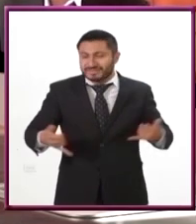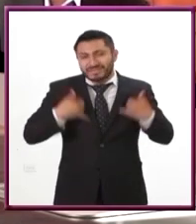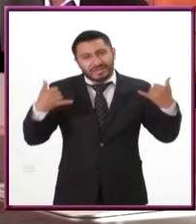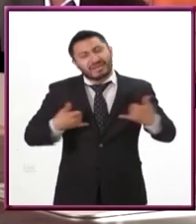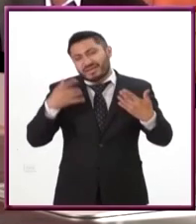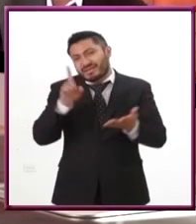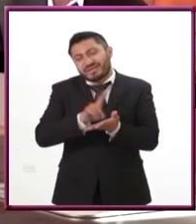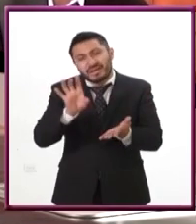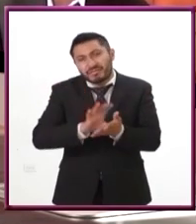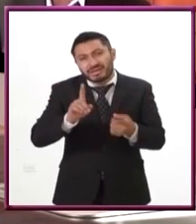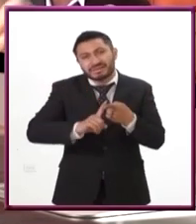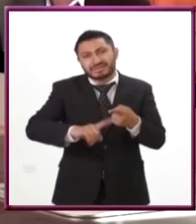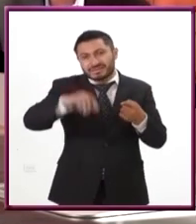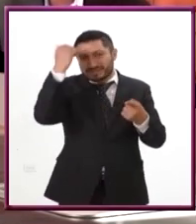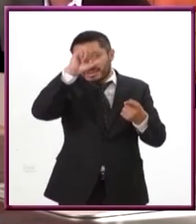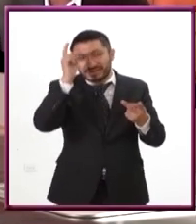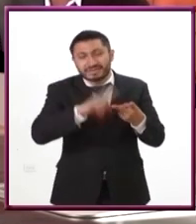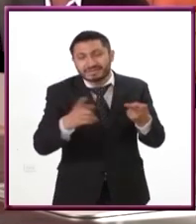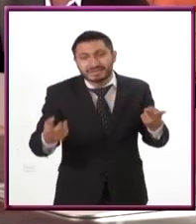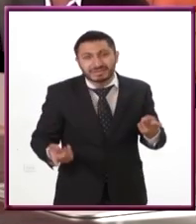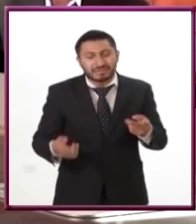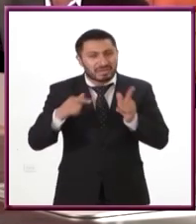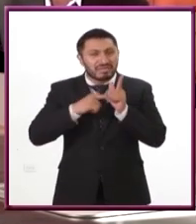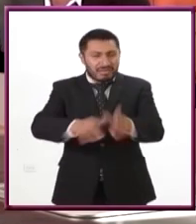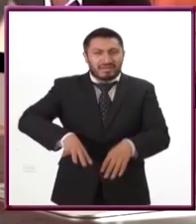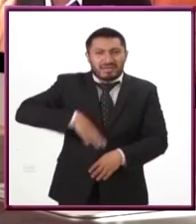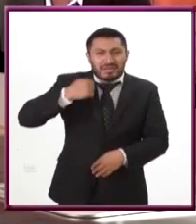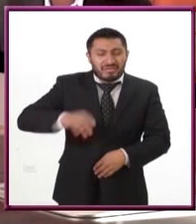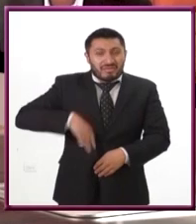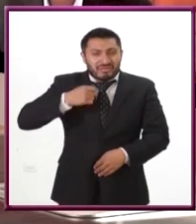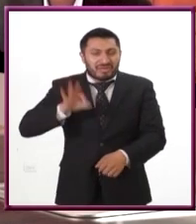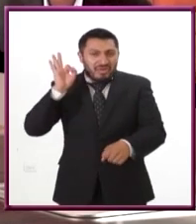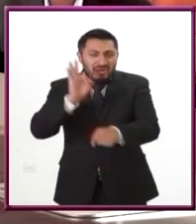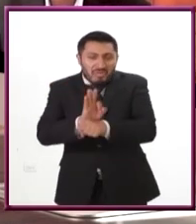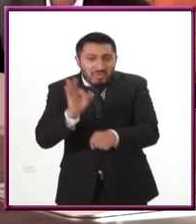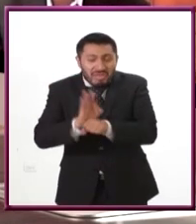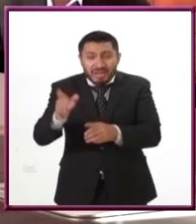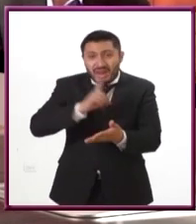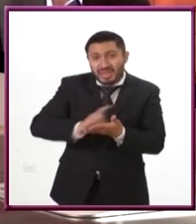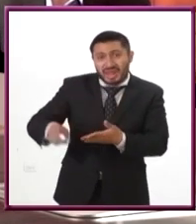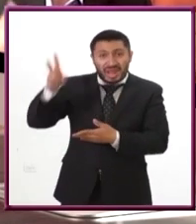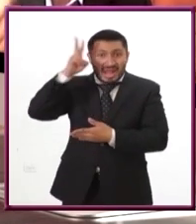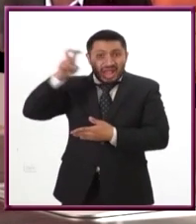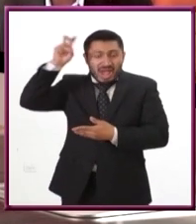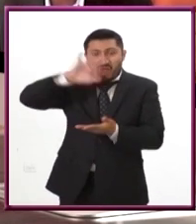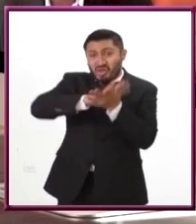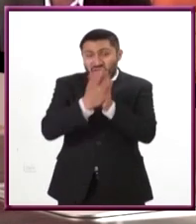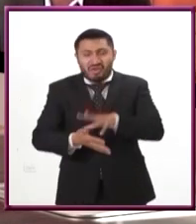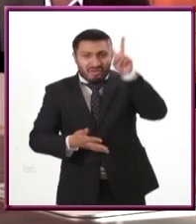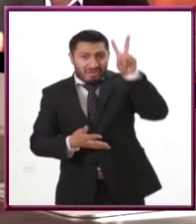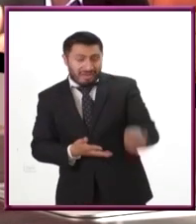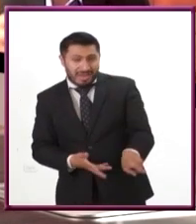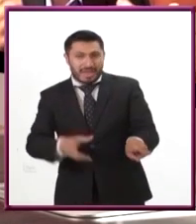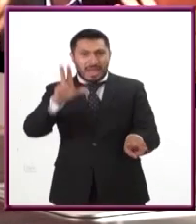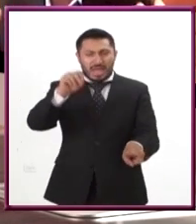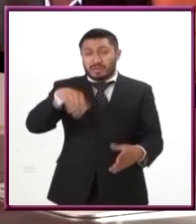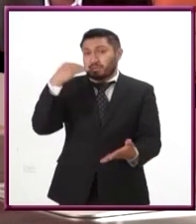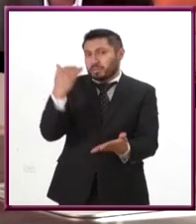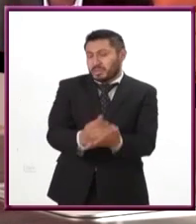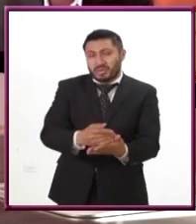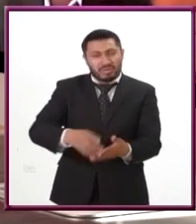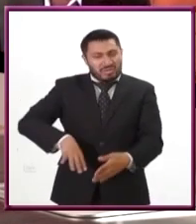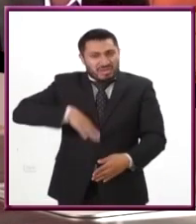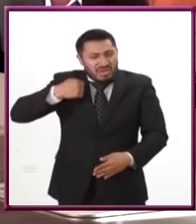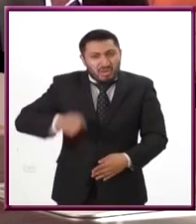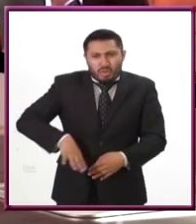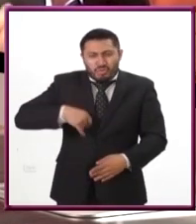con discapacidad, con autismo, les digo que pues sigan luchando por sus sueños, no se detengan, sigan cumpliendo